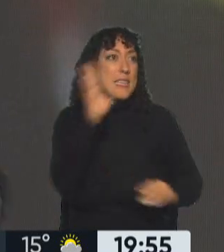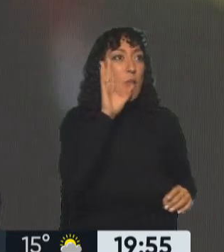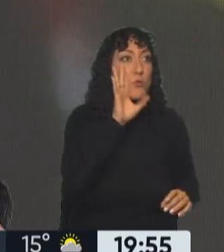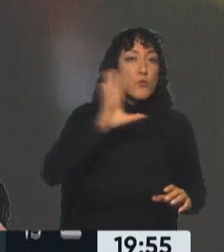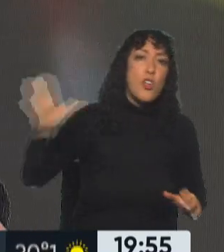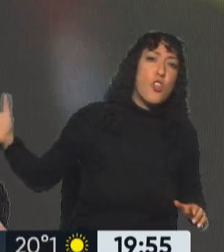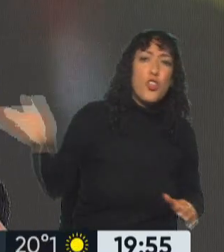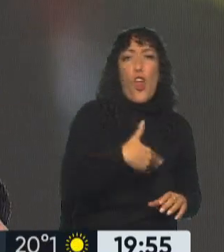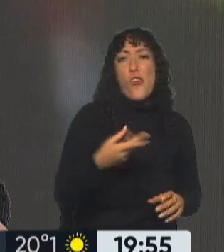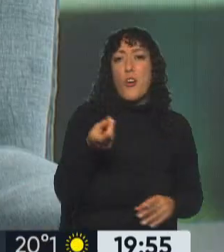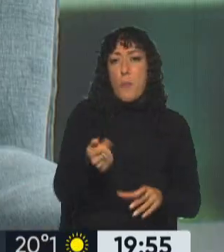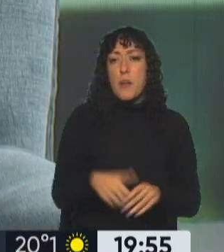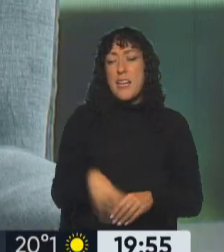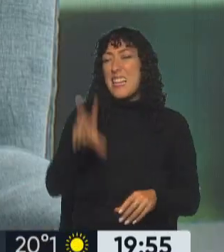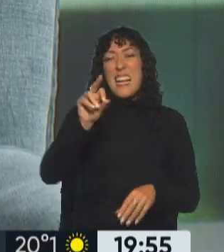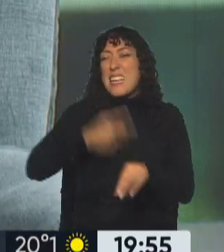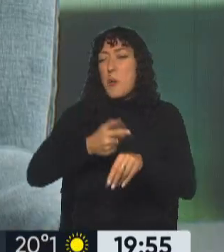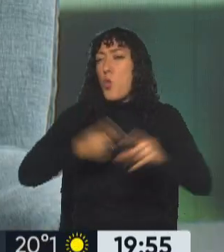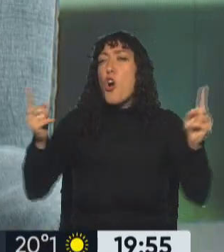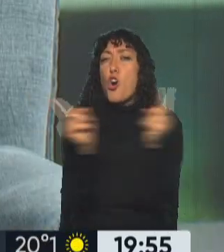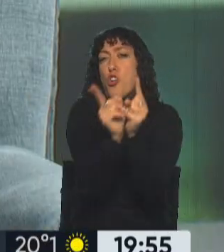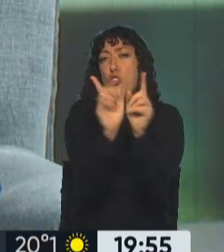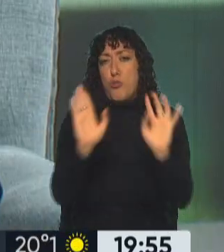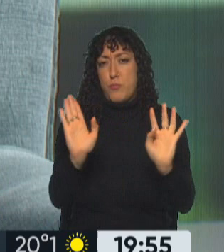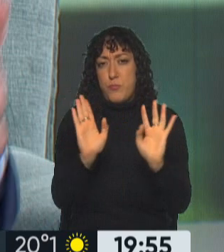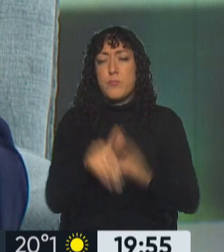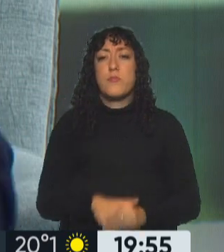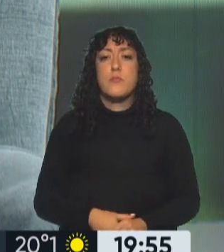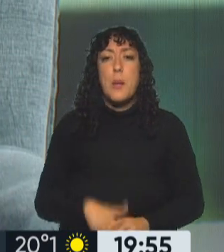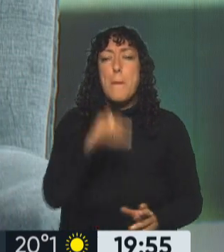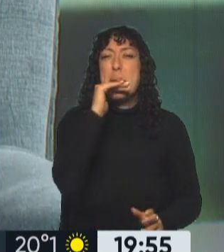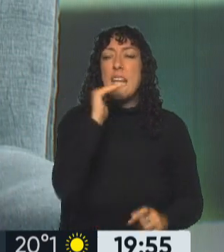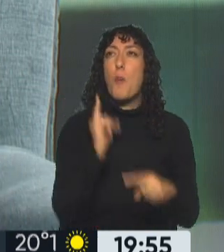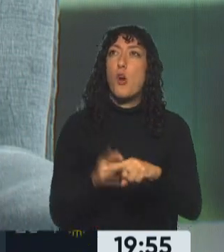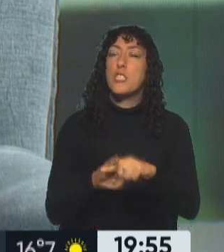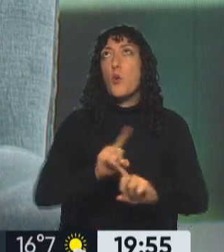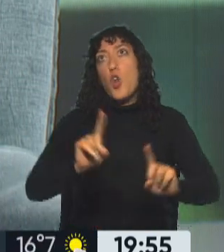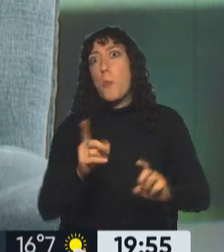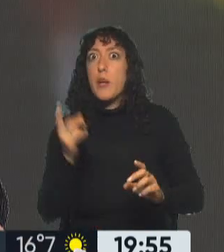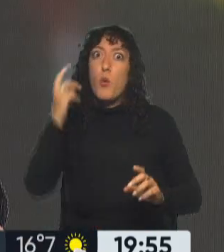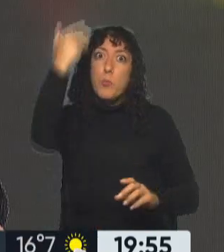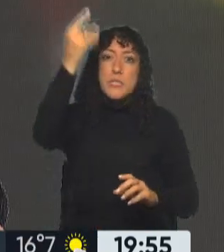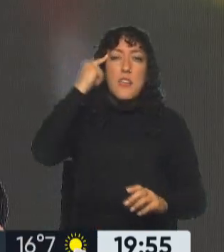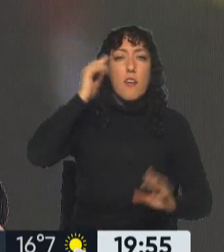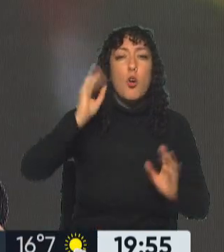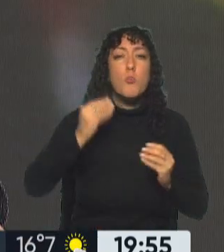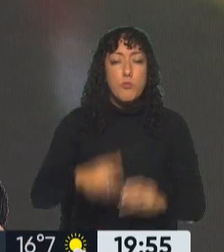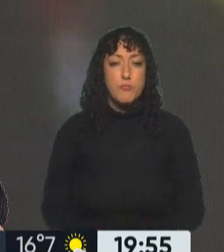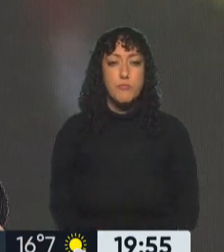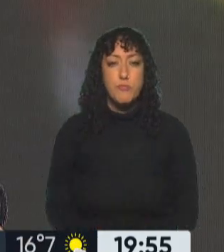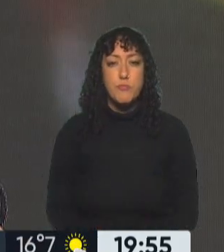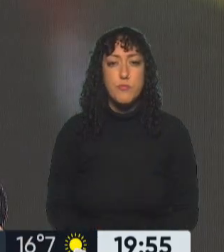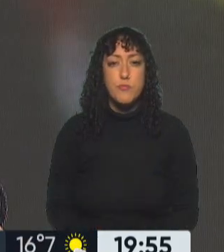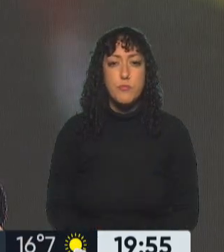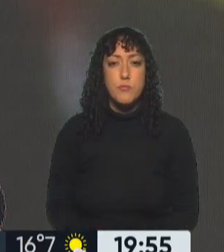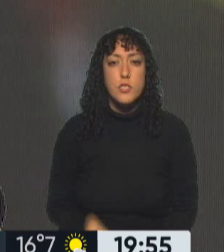quedó con todo. Tírame en 30 segundos, no te digo un mensaje optimista, pero ¿cómo la ves? Mirá, yo la